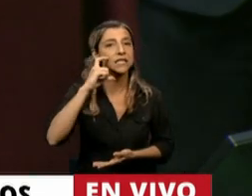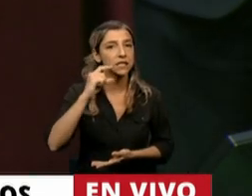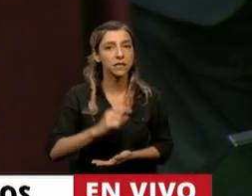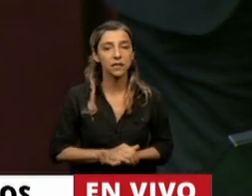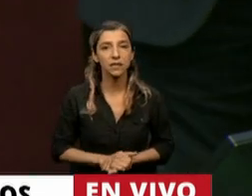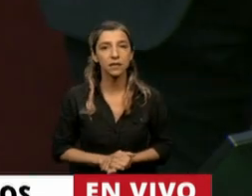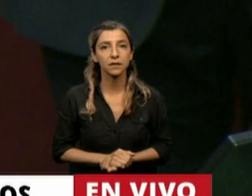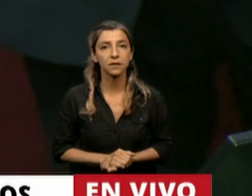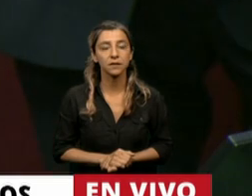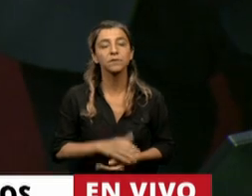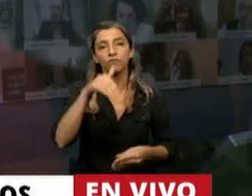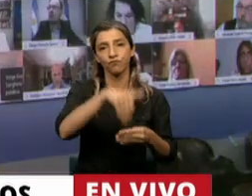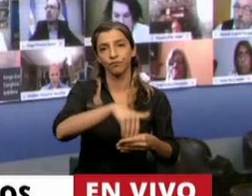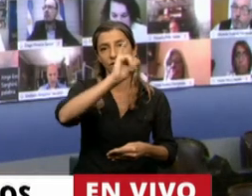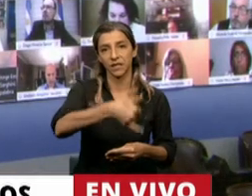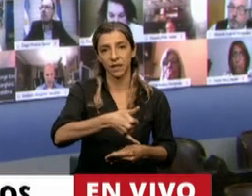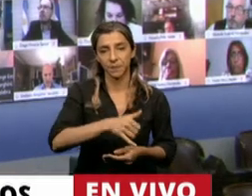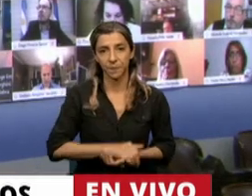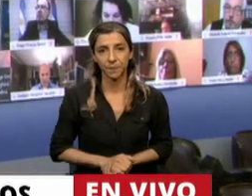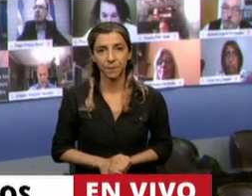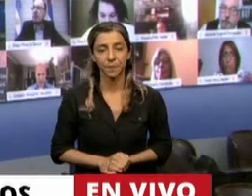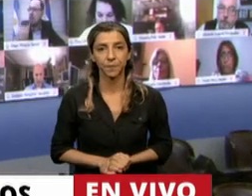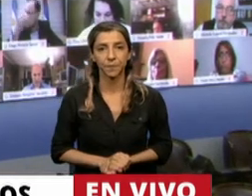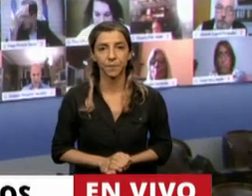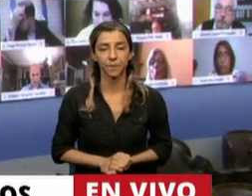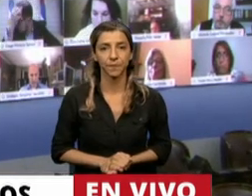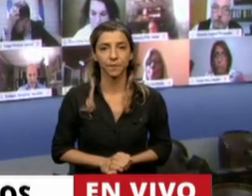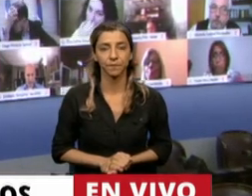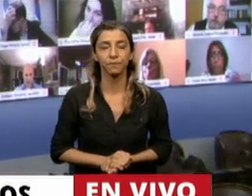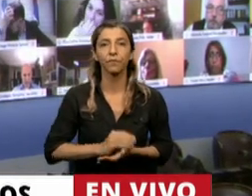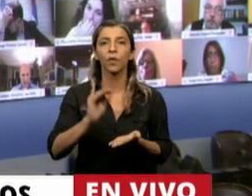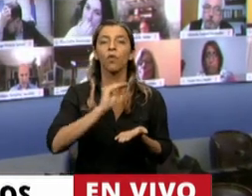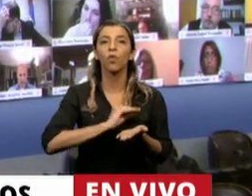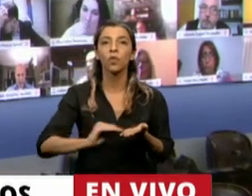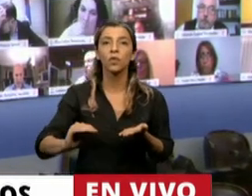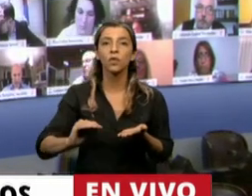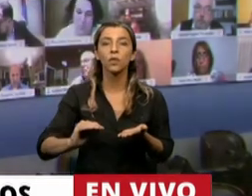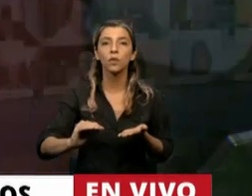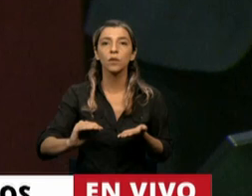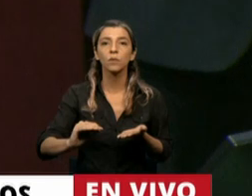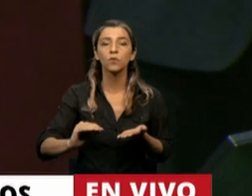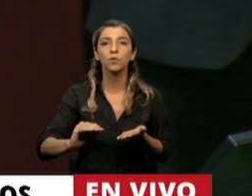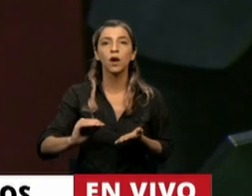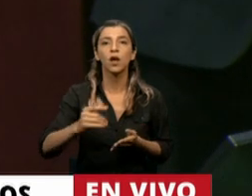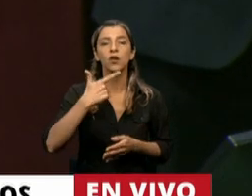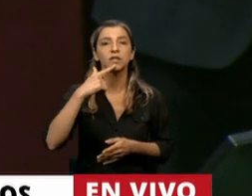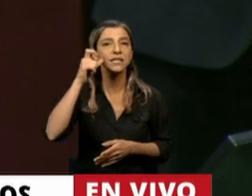corpi afirmativo seor idente diputado Enrique